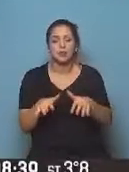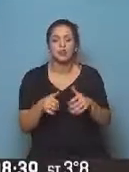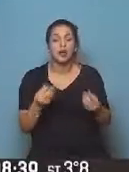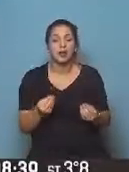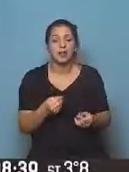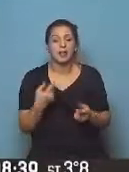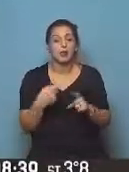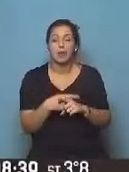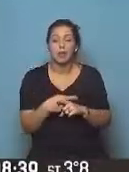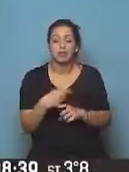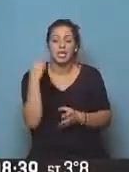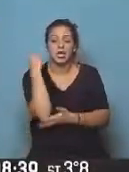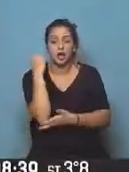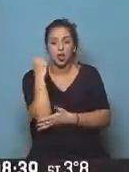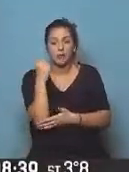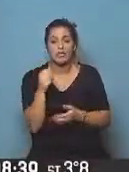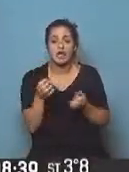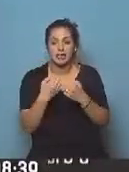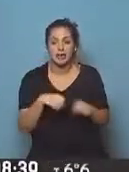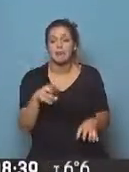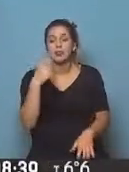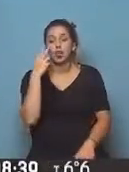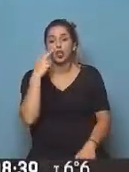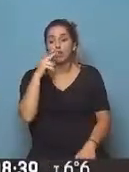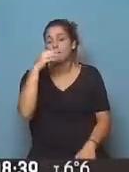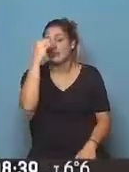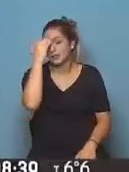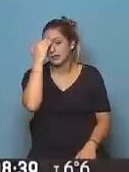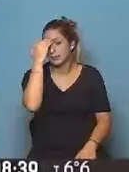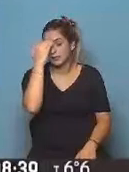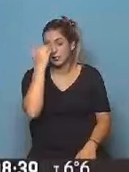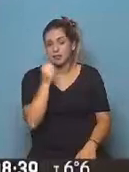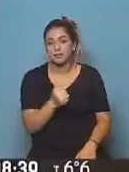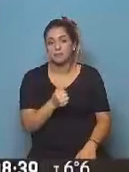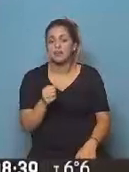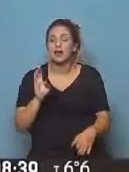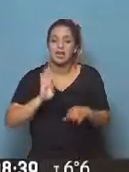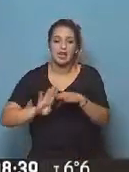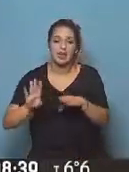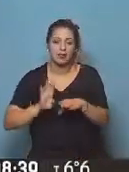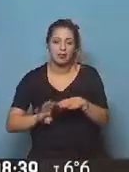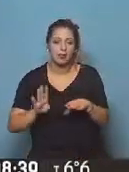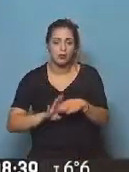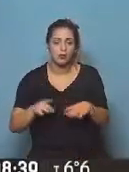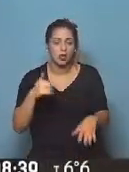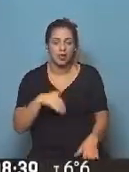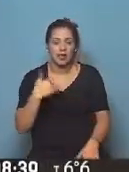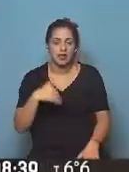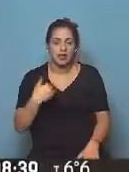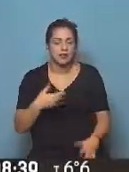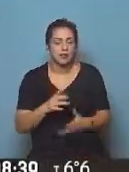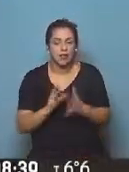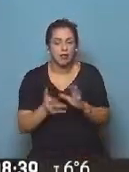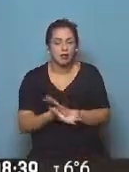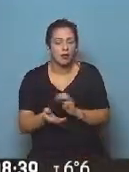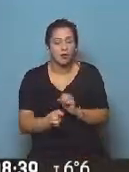una política económica que se puso en marcha del 2015 que endeudó de manera irresponsable a la argentina en el